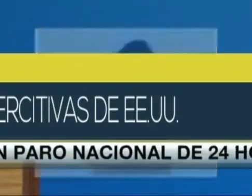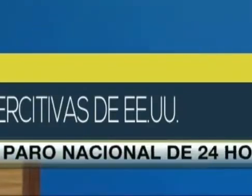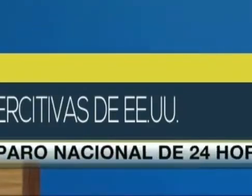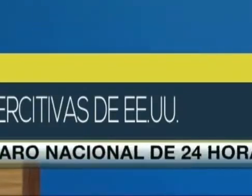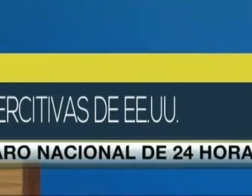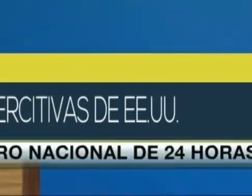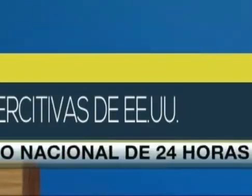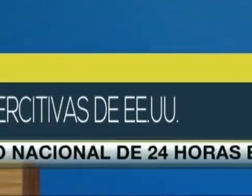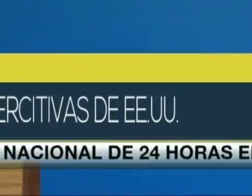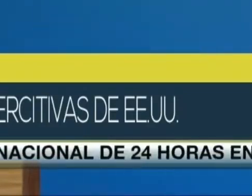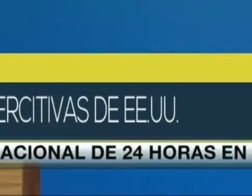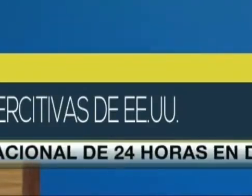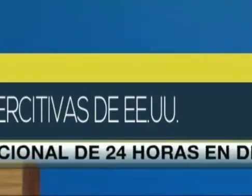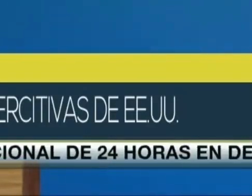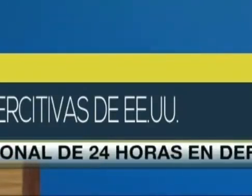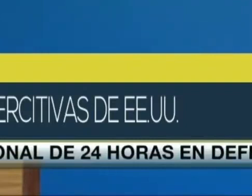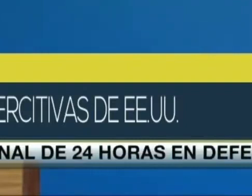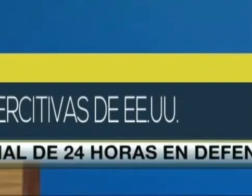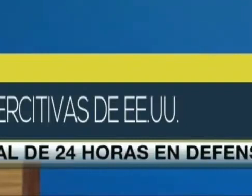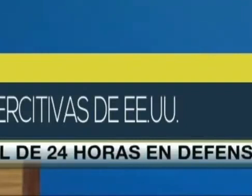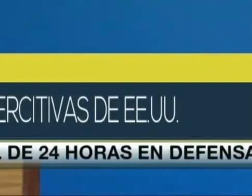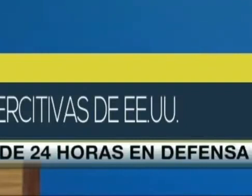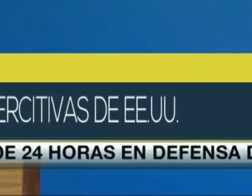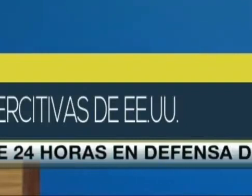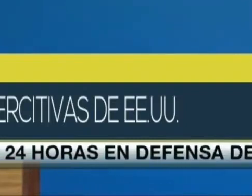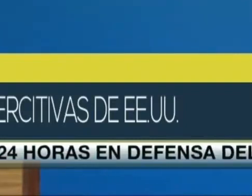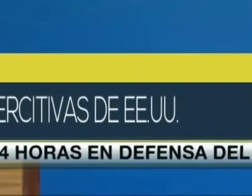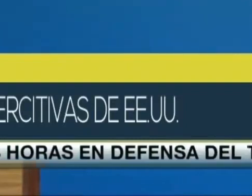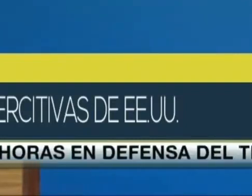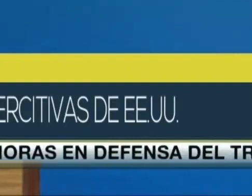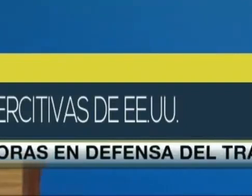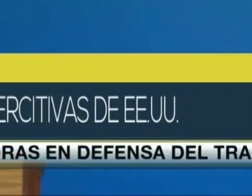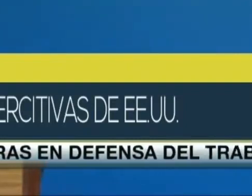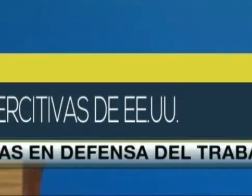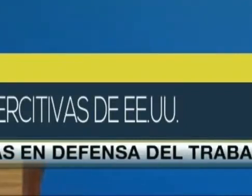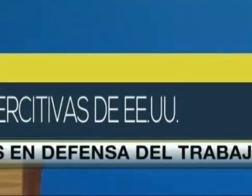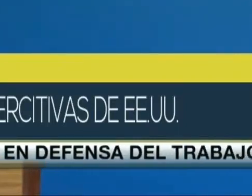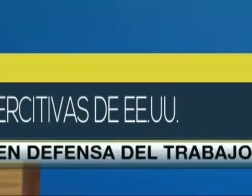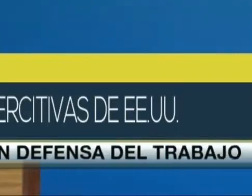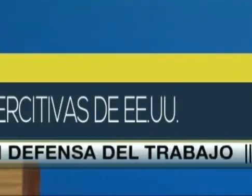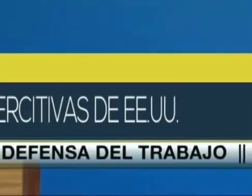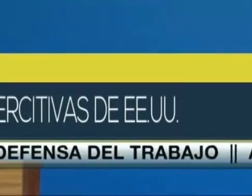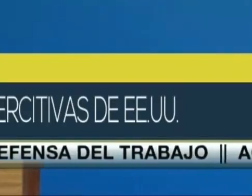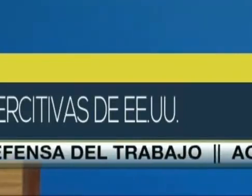Debo señalar también que